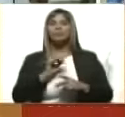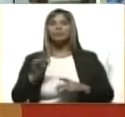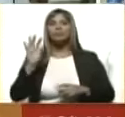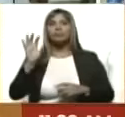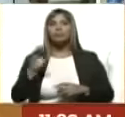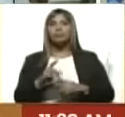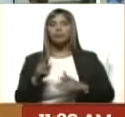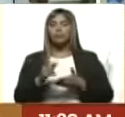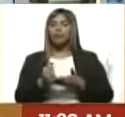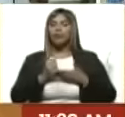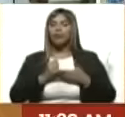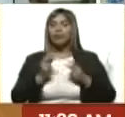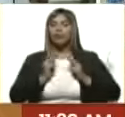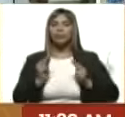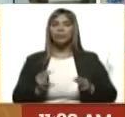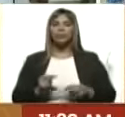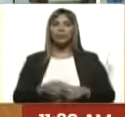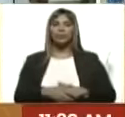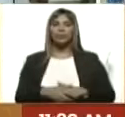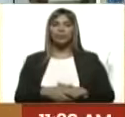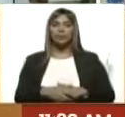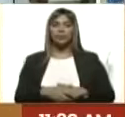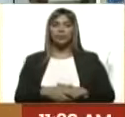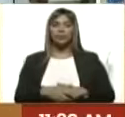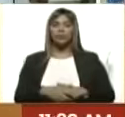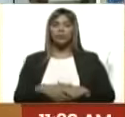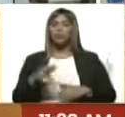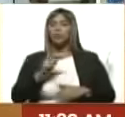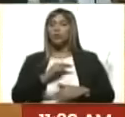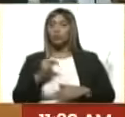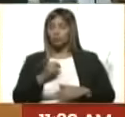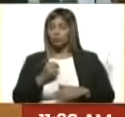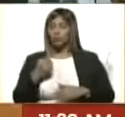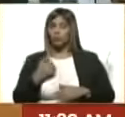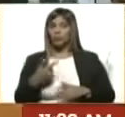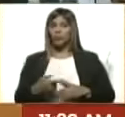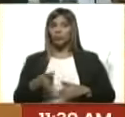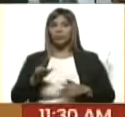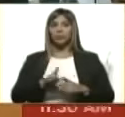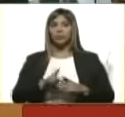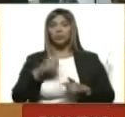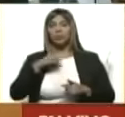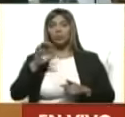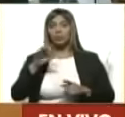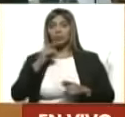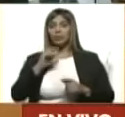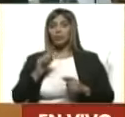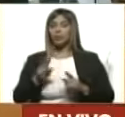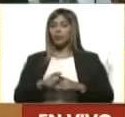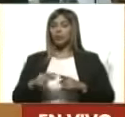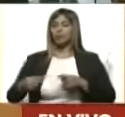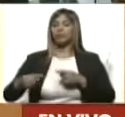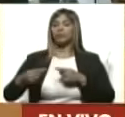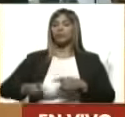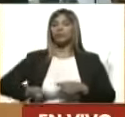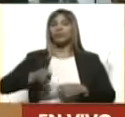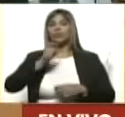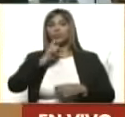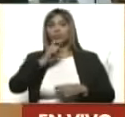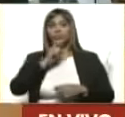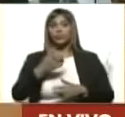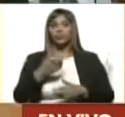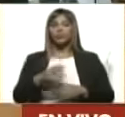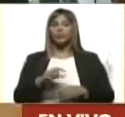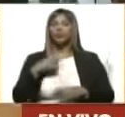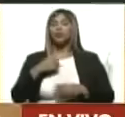la ayuda humanitaria. Cuando les ha tocado al país enfrentar las más duras dificultades,